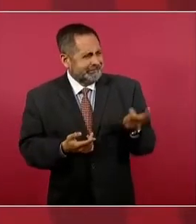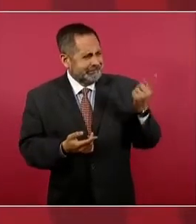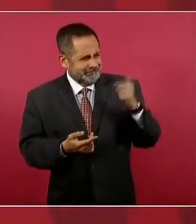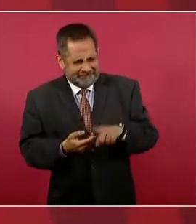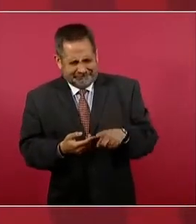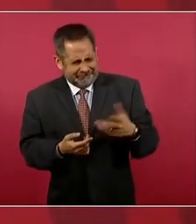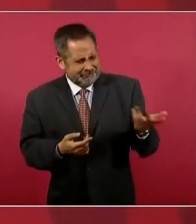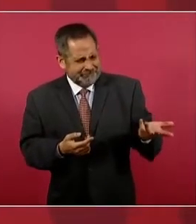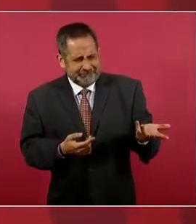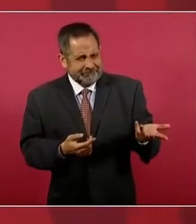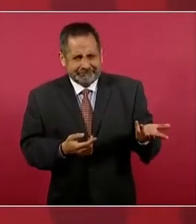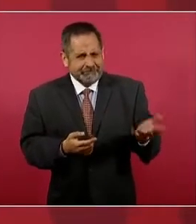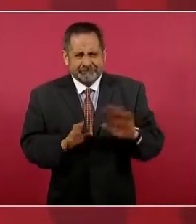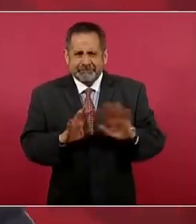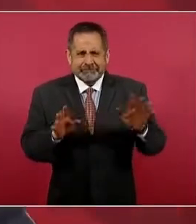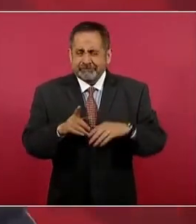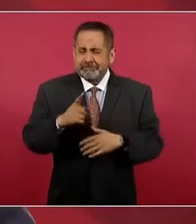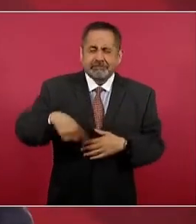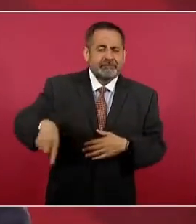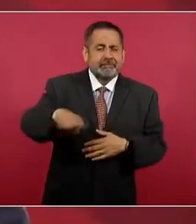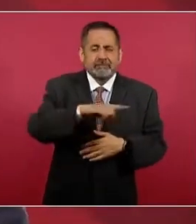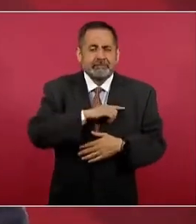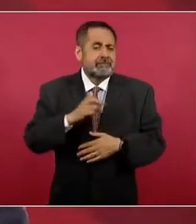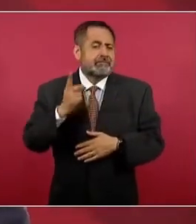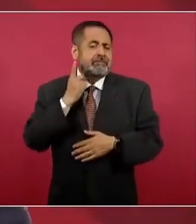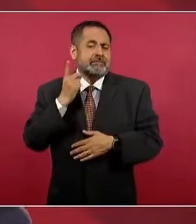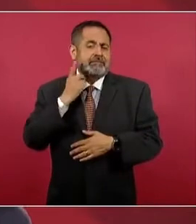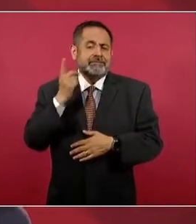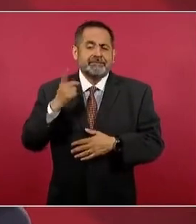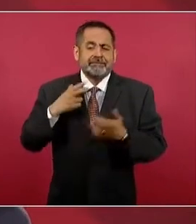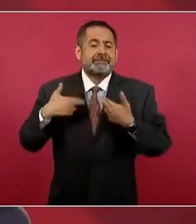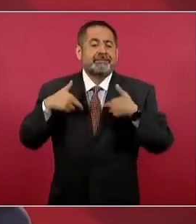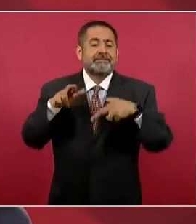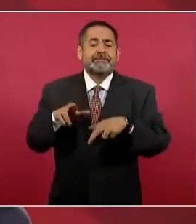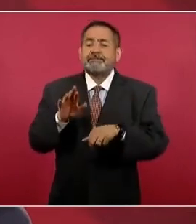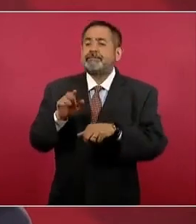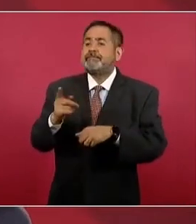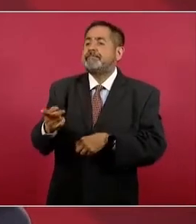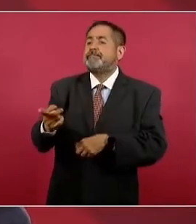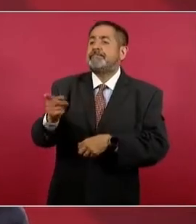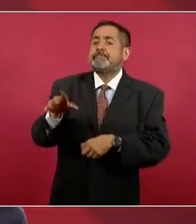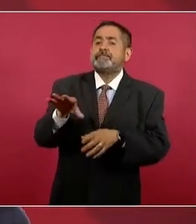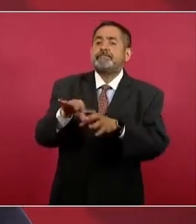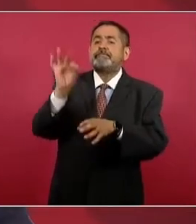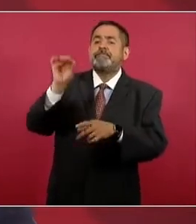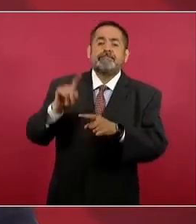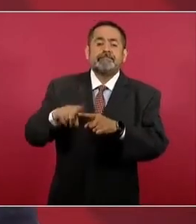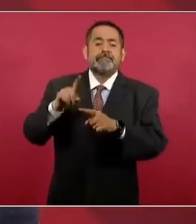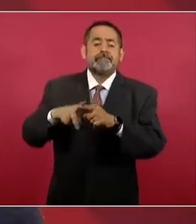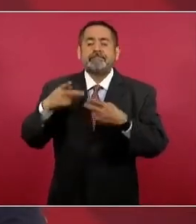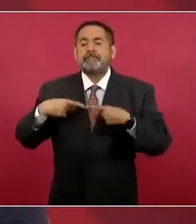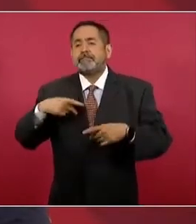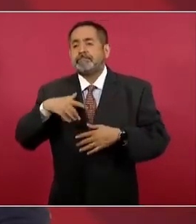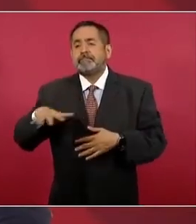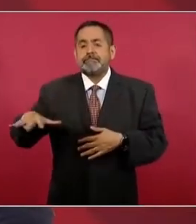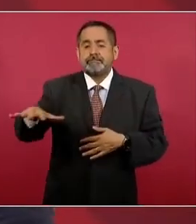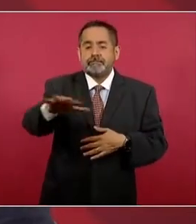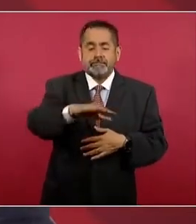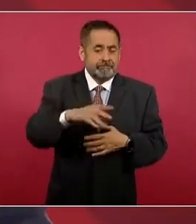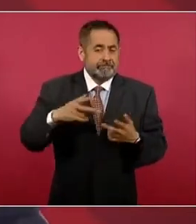Si los diputados son representantes del pueblo, no son representantes de